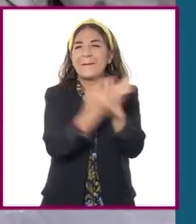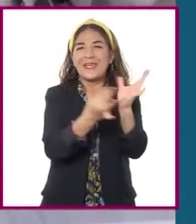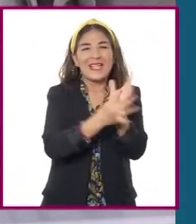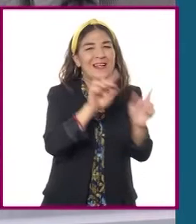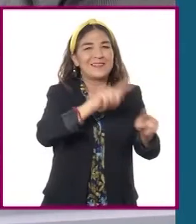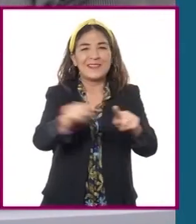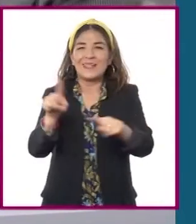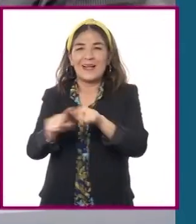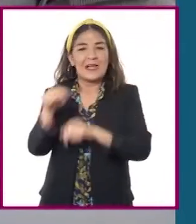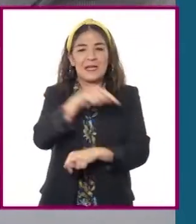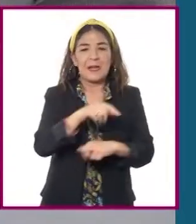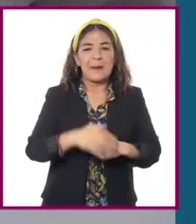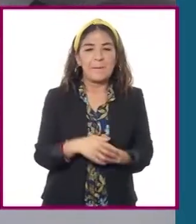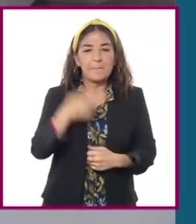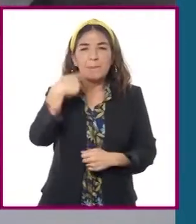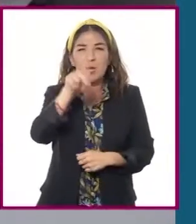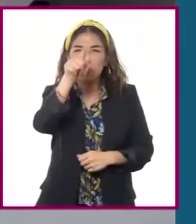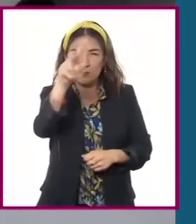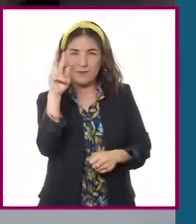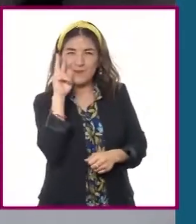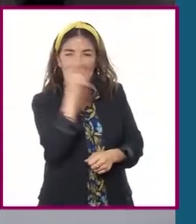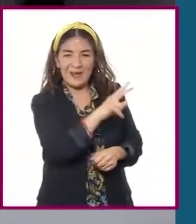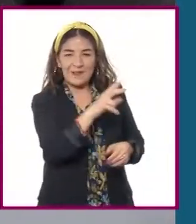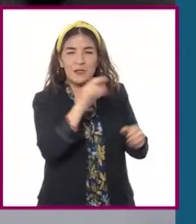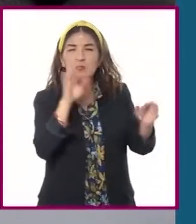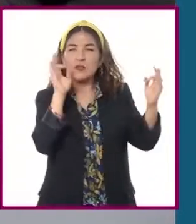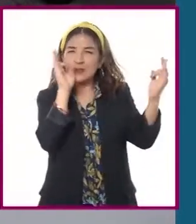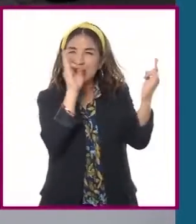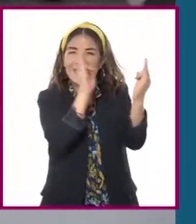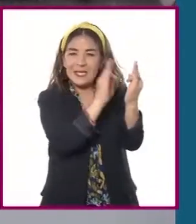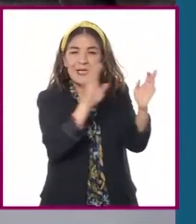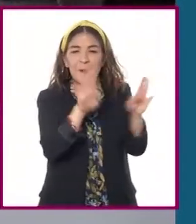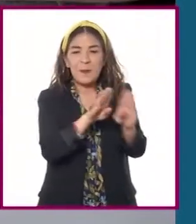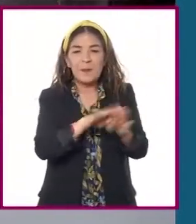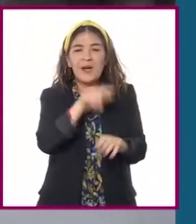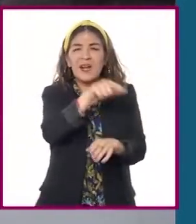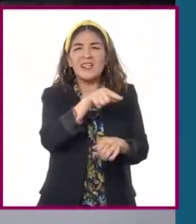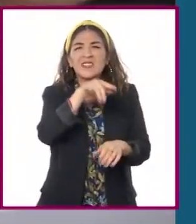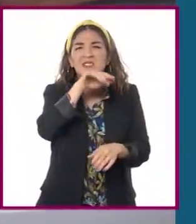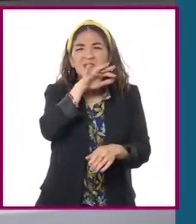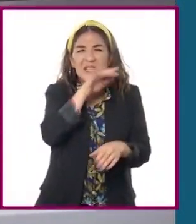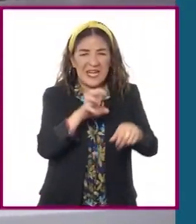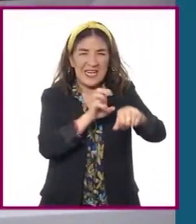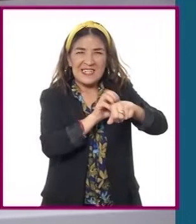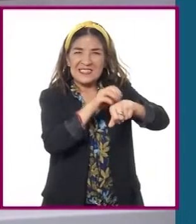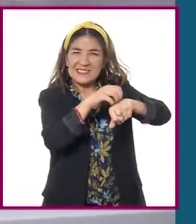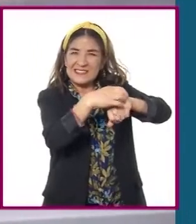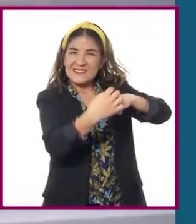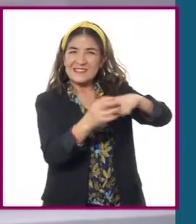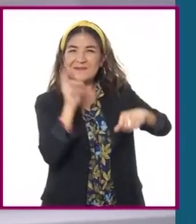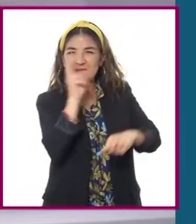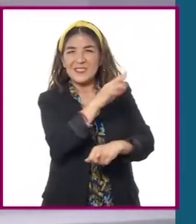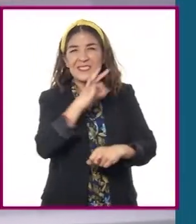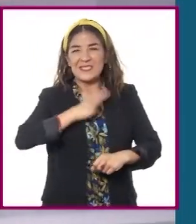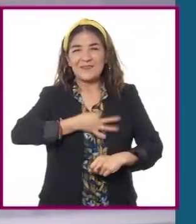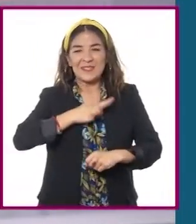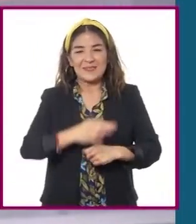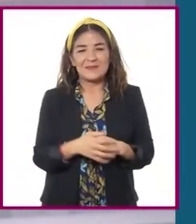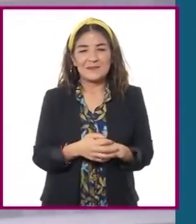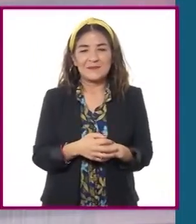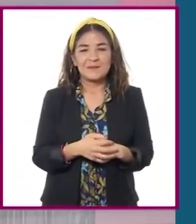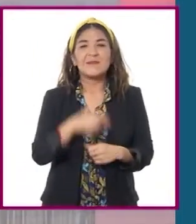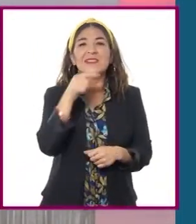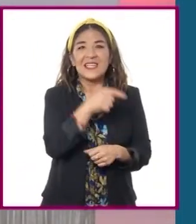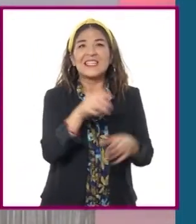pero ¿puedes ver aquí esos hundimientos y aquí esto que acarizó? Se